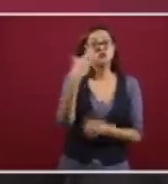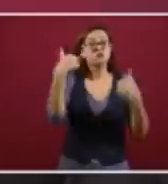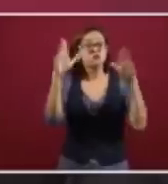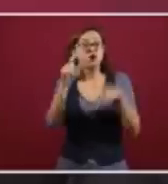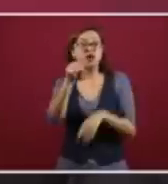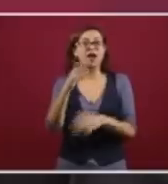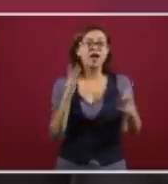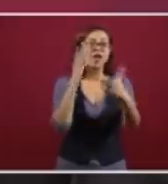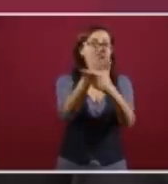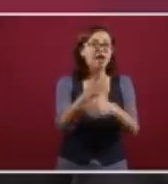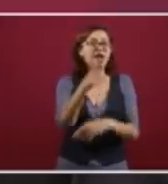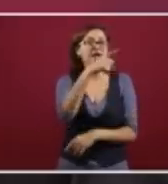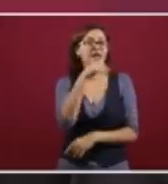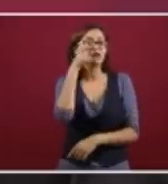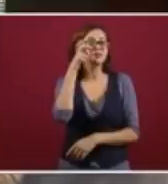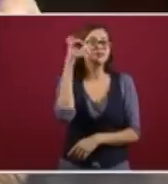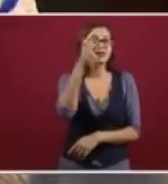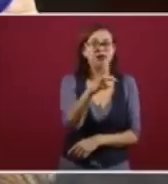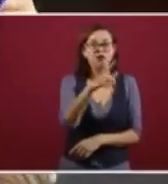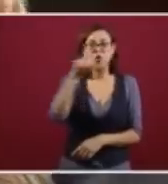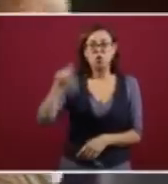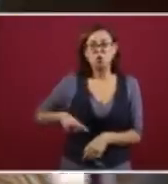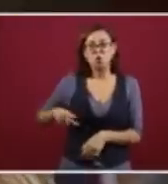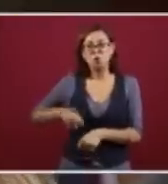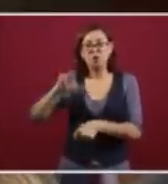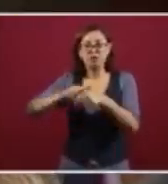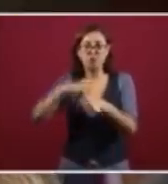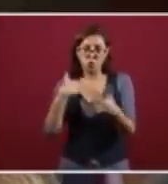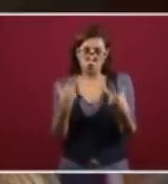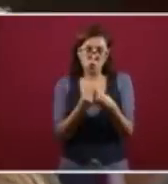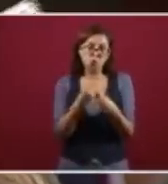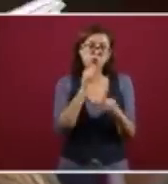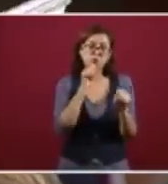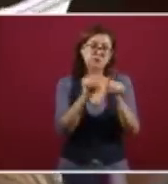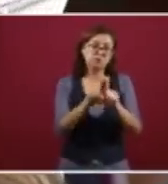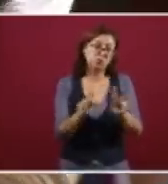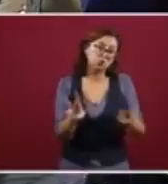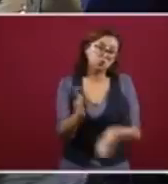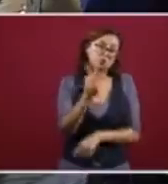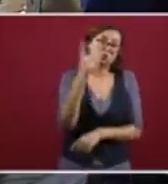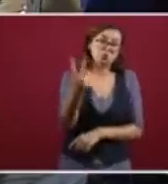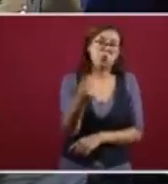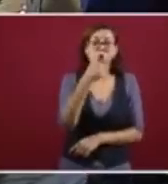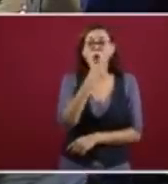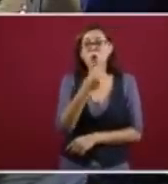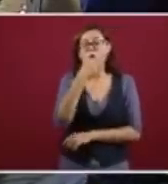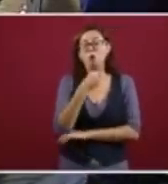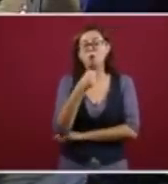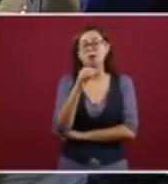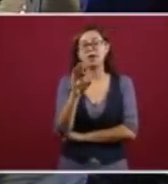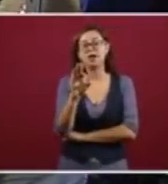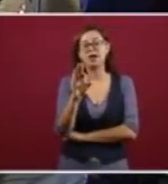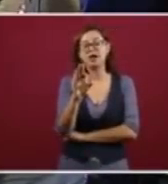usted y el gobernador, que se dice que está con usted también, Francisco García Cabeza de Vaca,